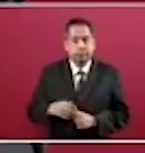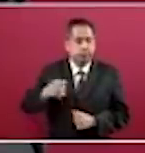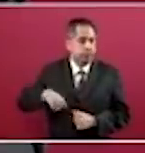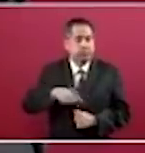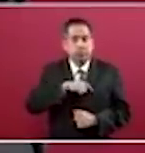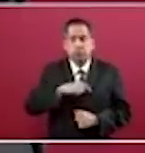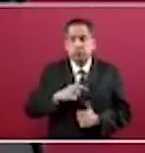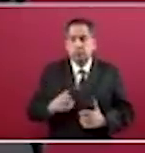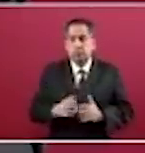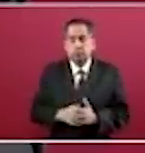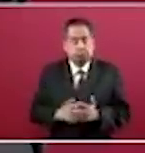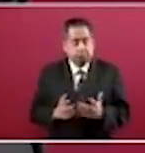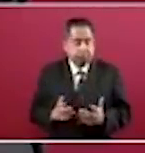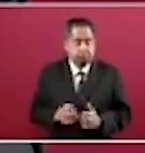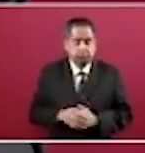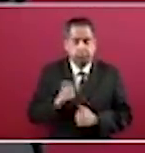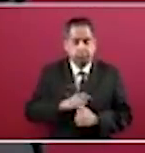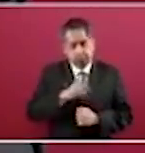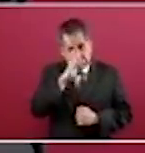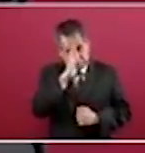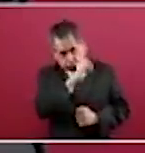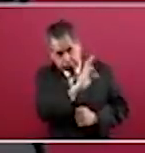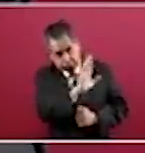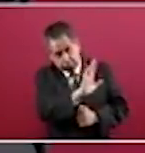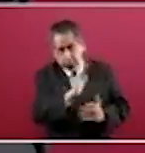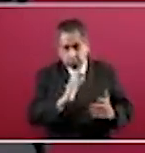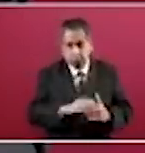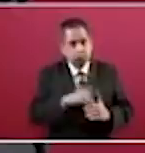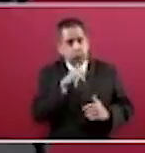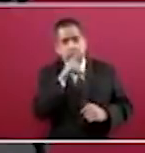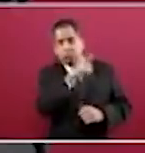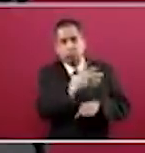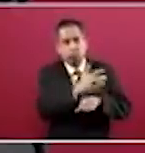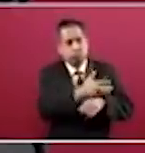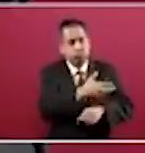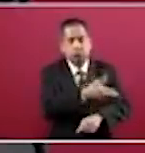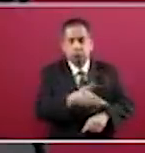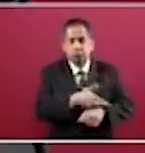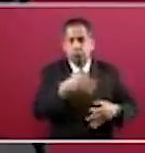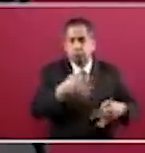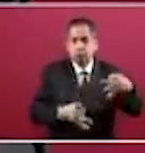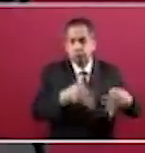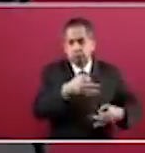Nosotros pues somos respetuosos de esos procesos legales.